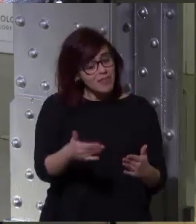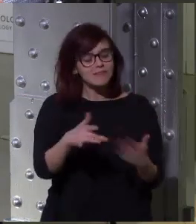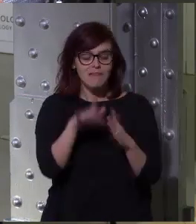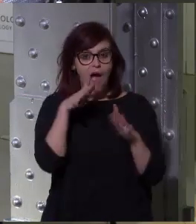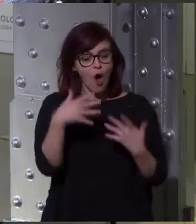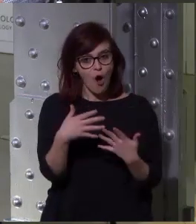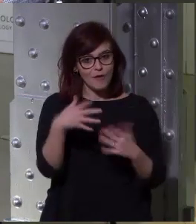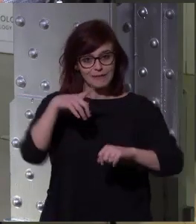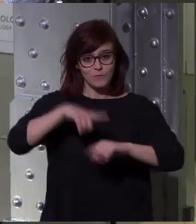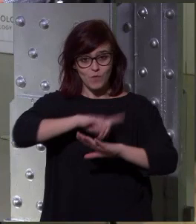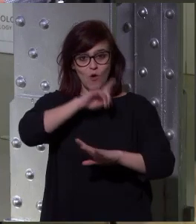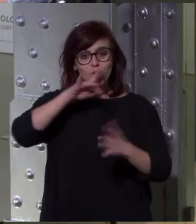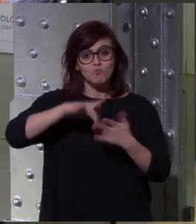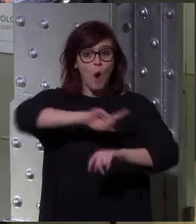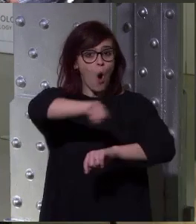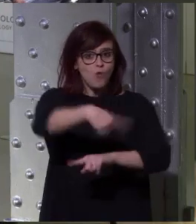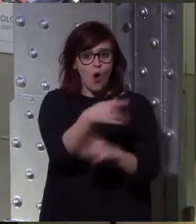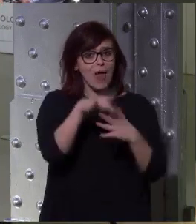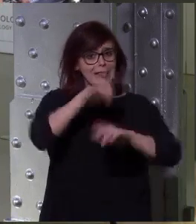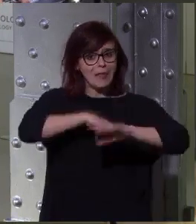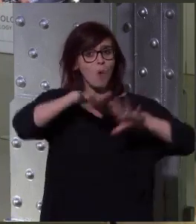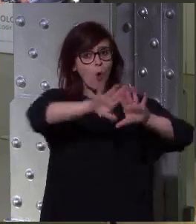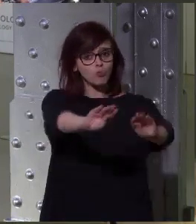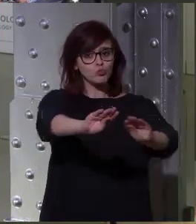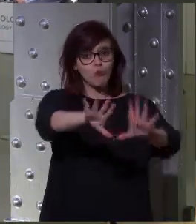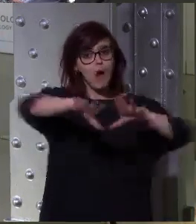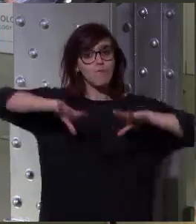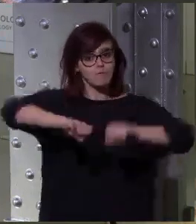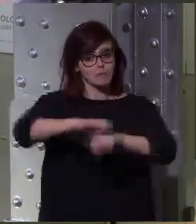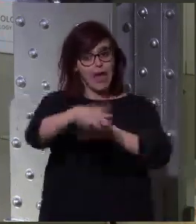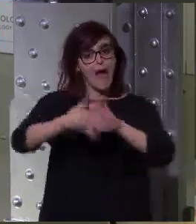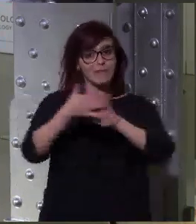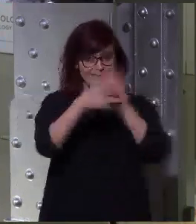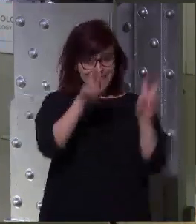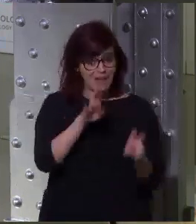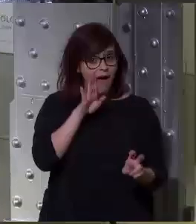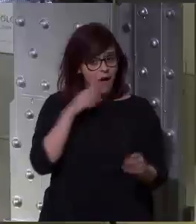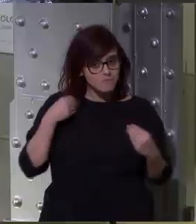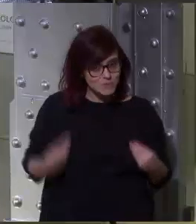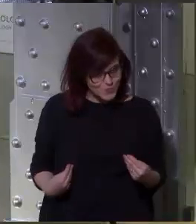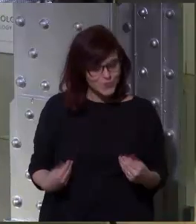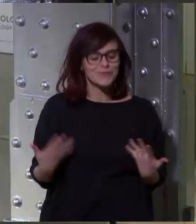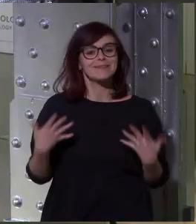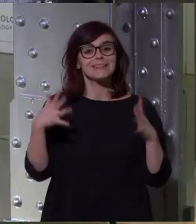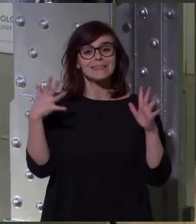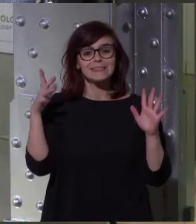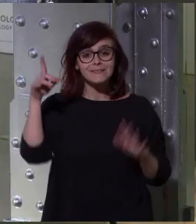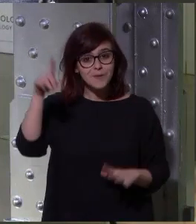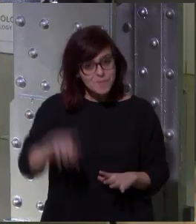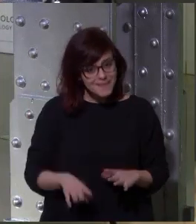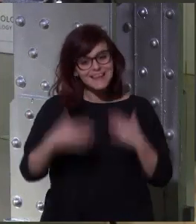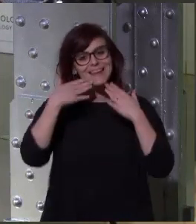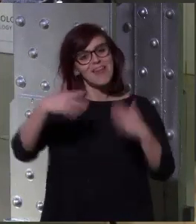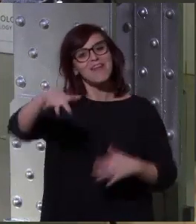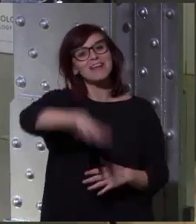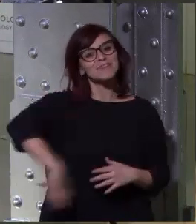dediquéis esta hora de vuestro tiempo para hablar de este tema. Y también me gustaría